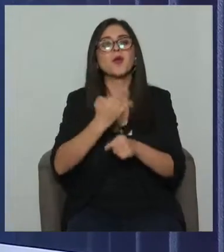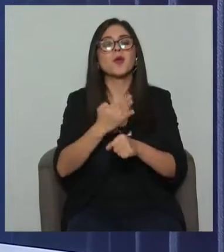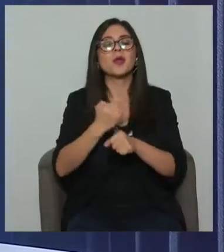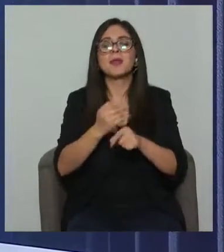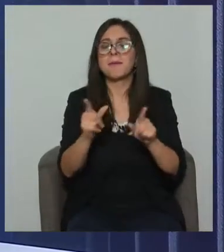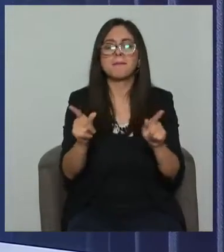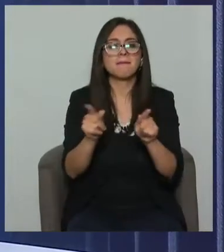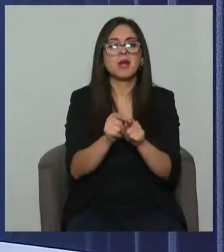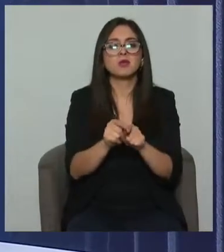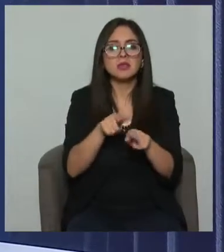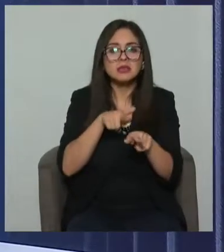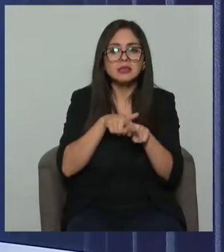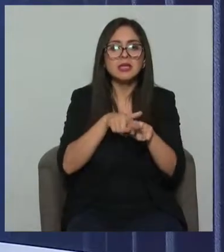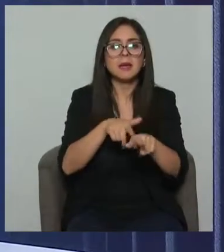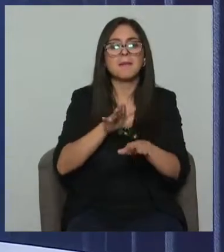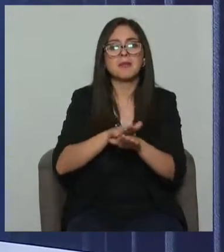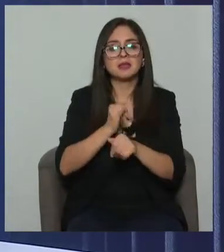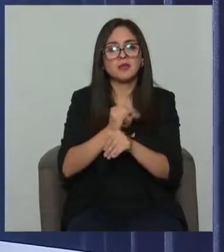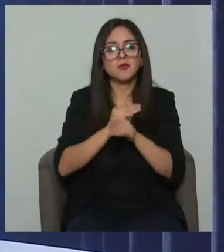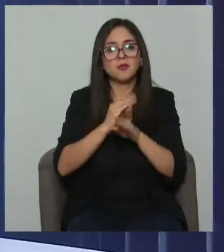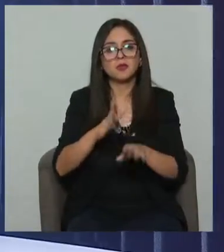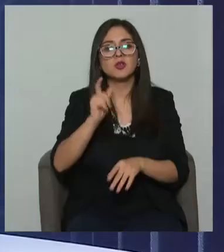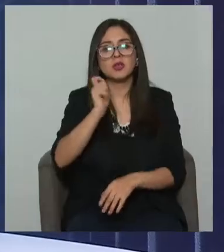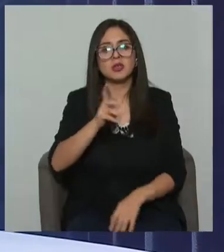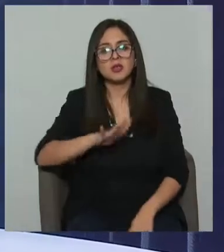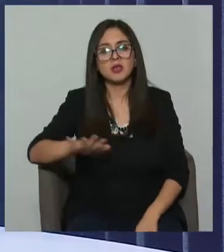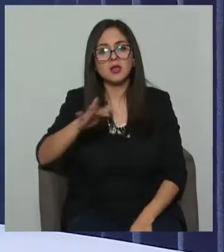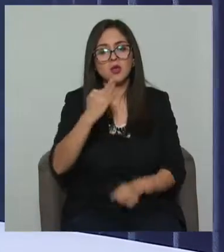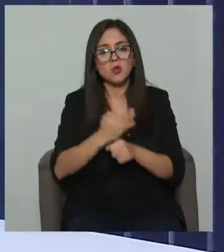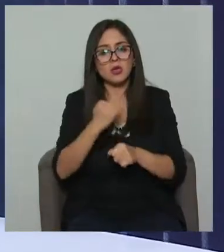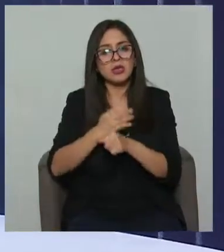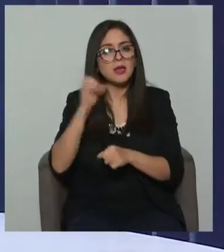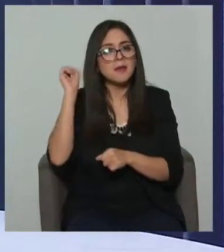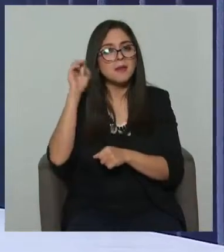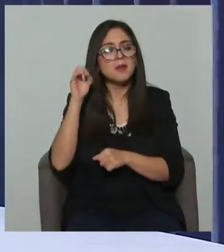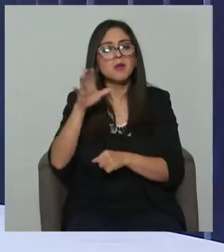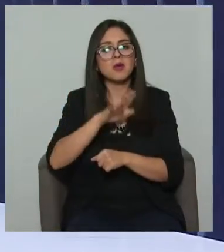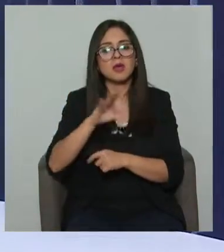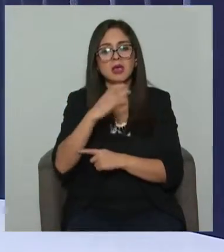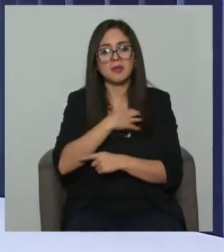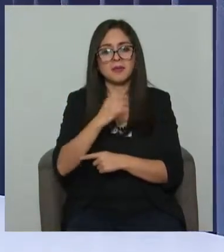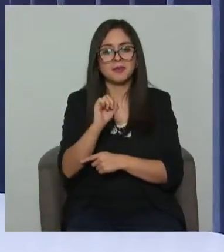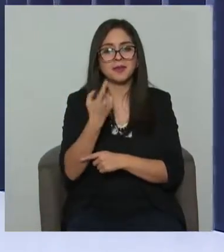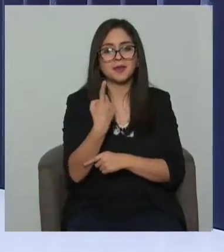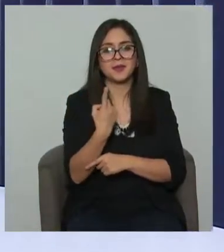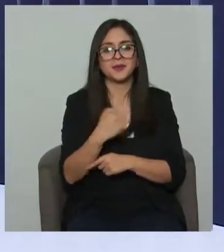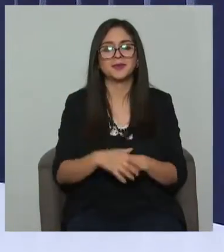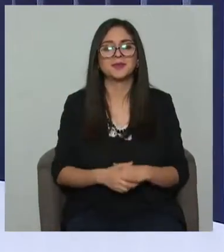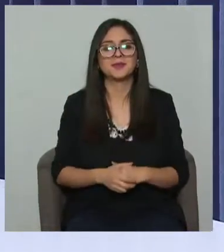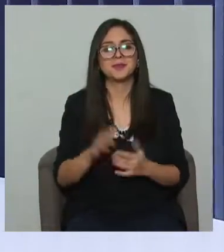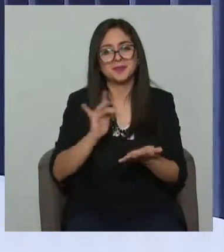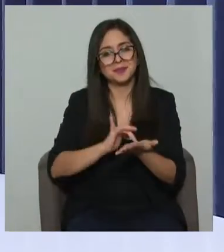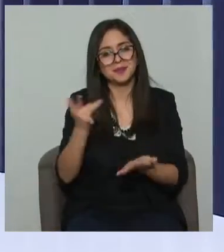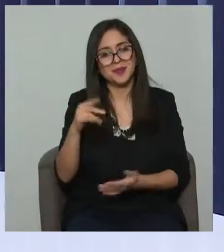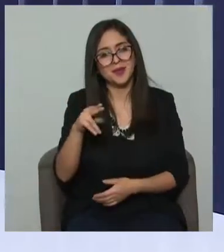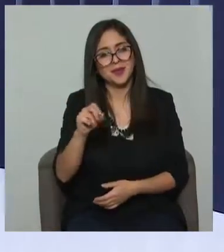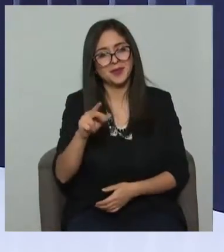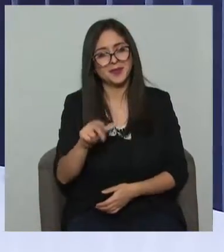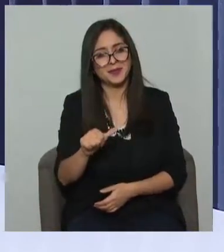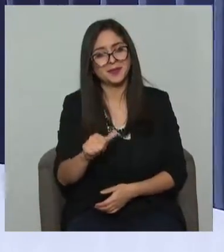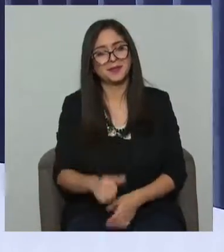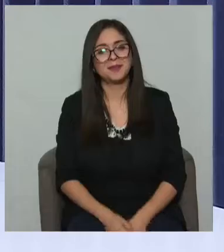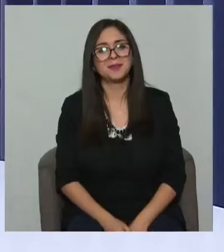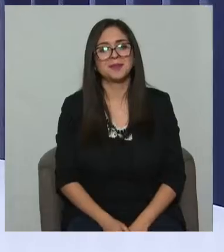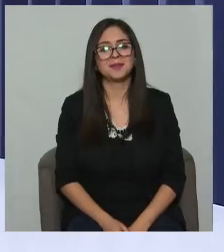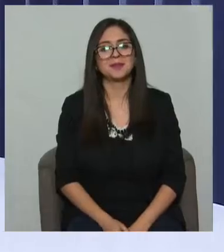pausa, quédese conmigo. Tenemos más información. Estamos transmitiendo totalmente en vivo desde los estudios de Capital 21. Gracias, Nora. Gracias, un